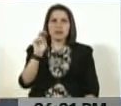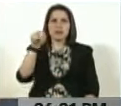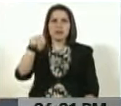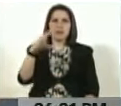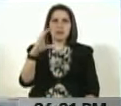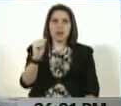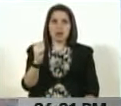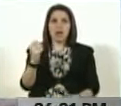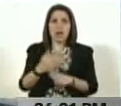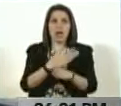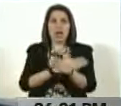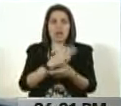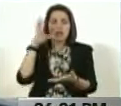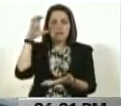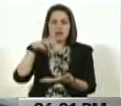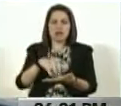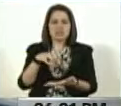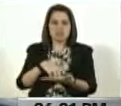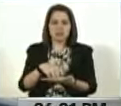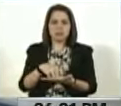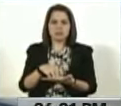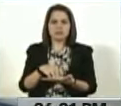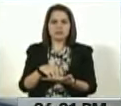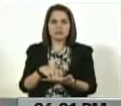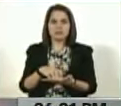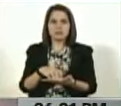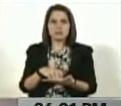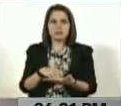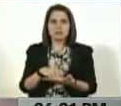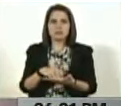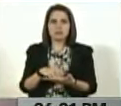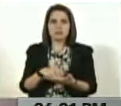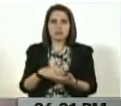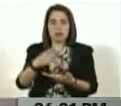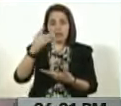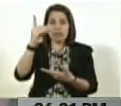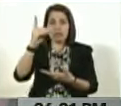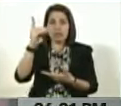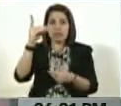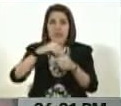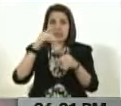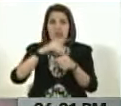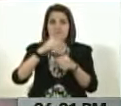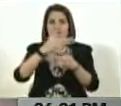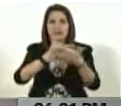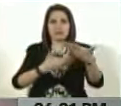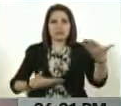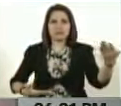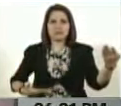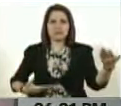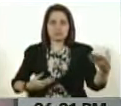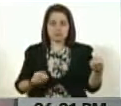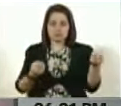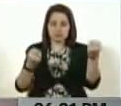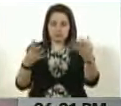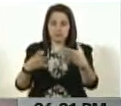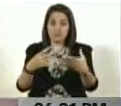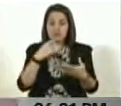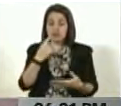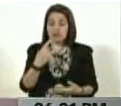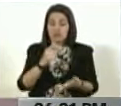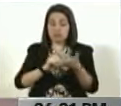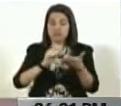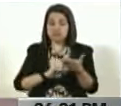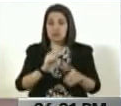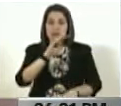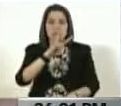Antes llamada Mansión Bakery, con su data, nosotros le entregamos la cantidad de pan que necesita, que